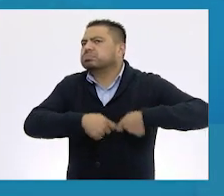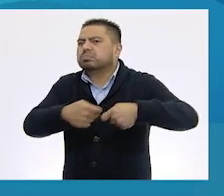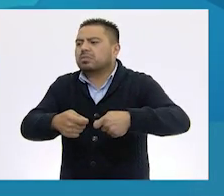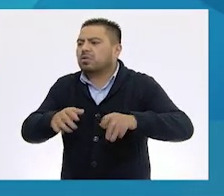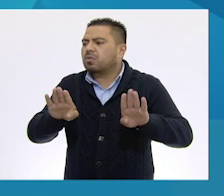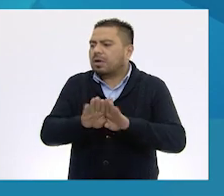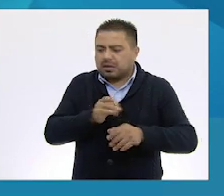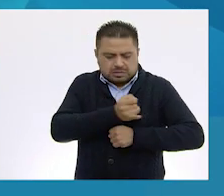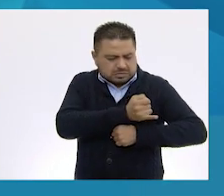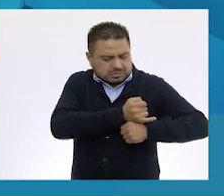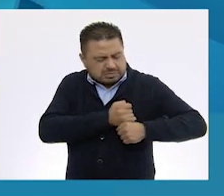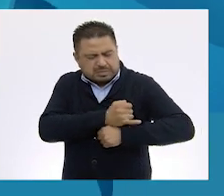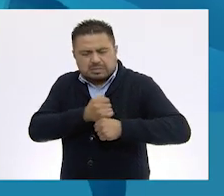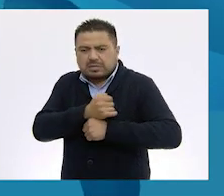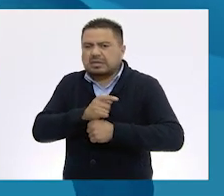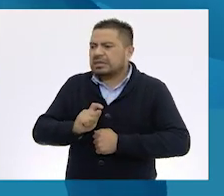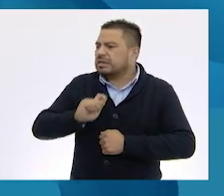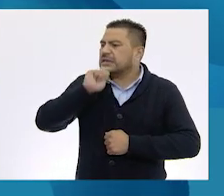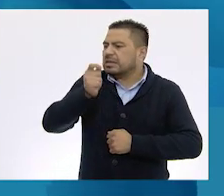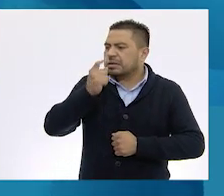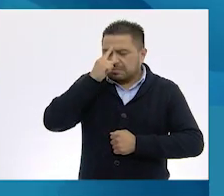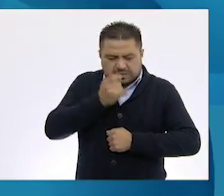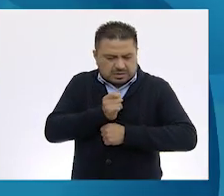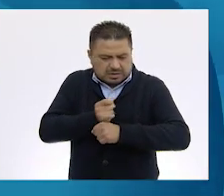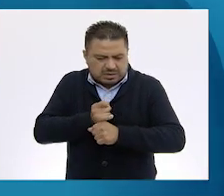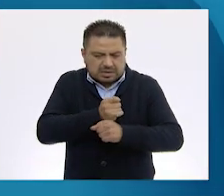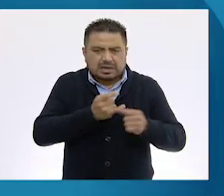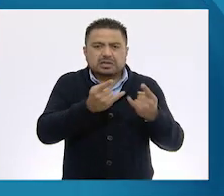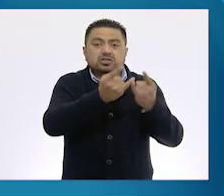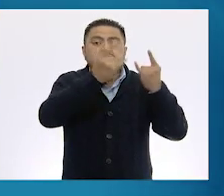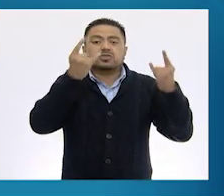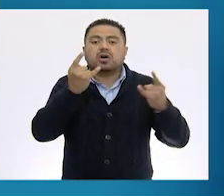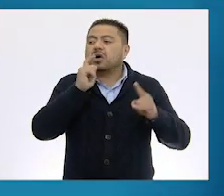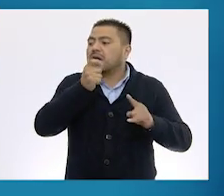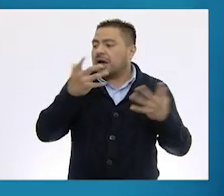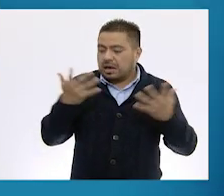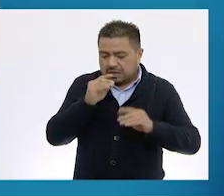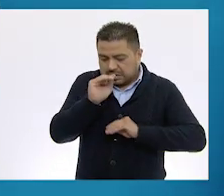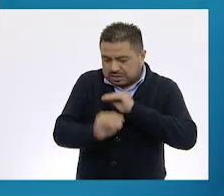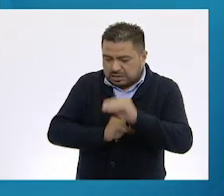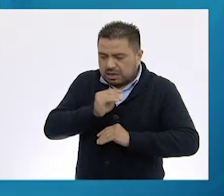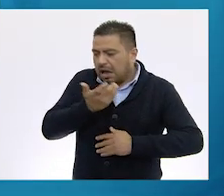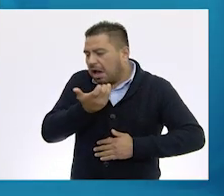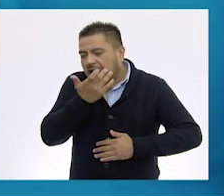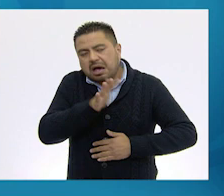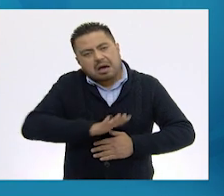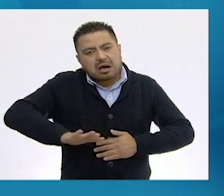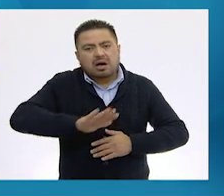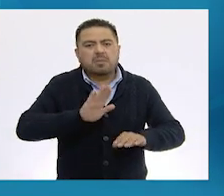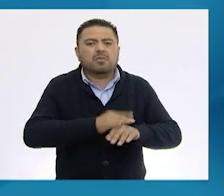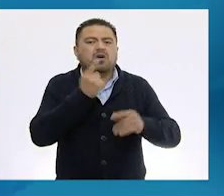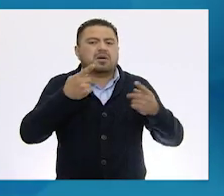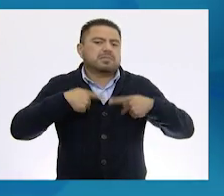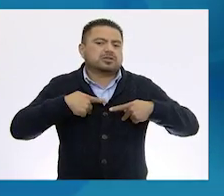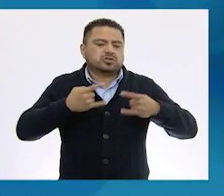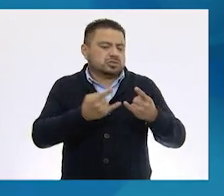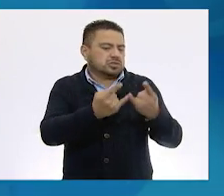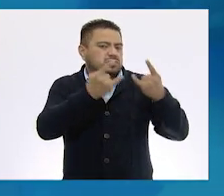se está estudiando y que, para el estudio de la historia, son elaboradas comúnmente por